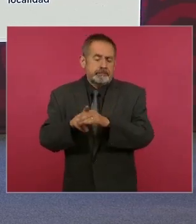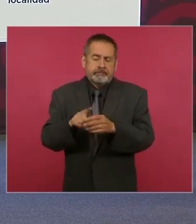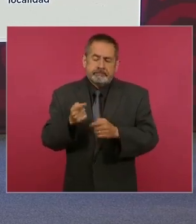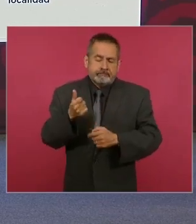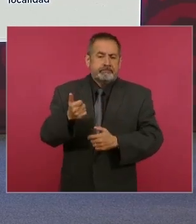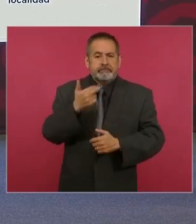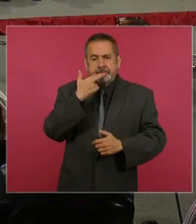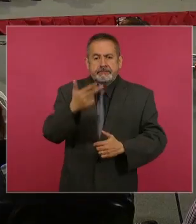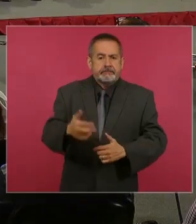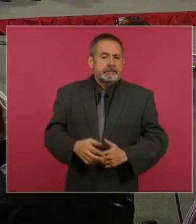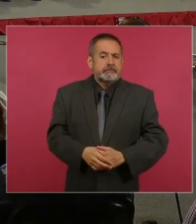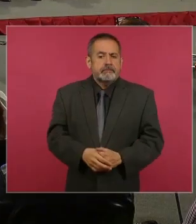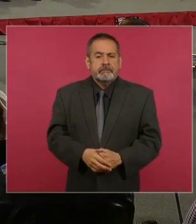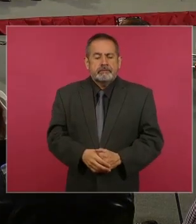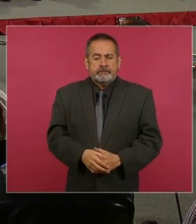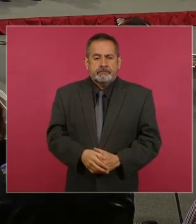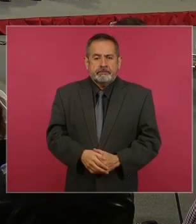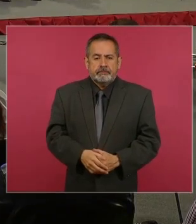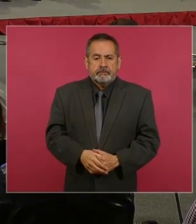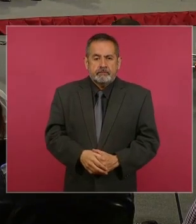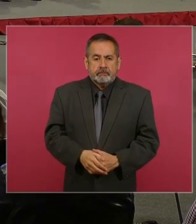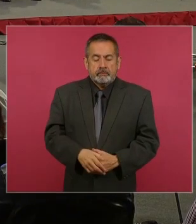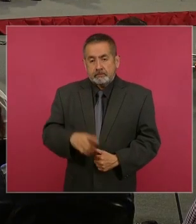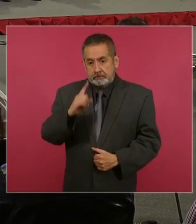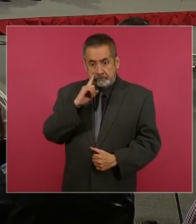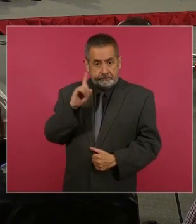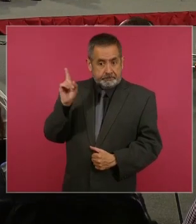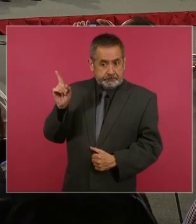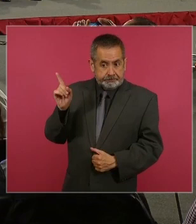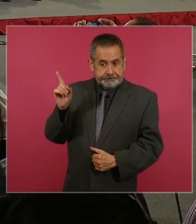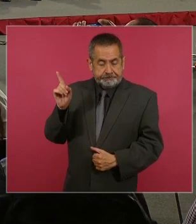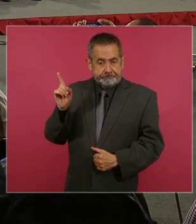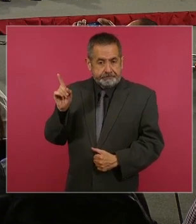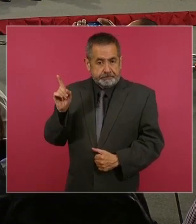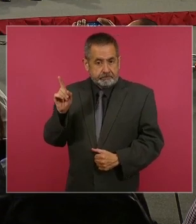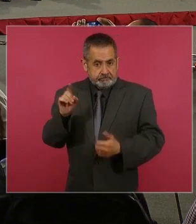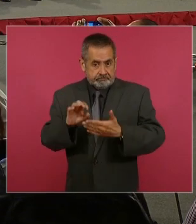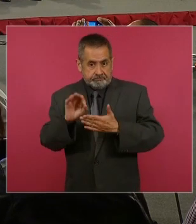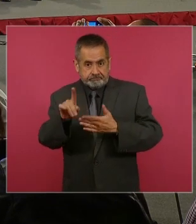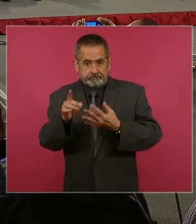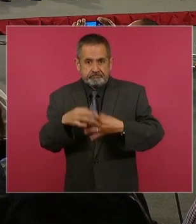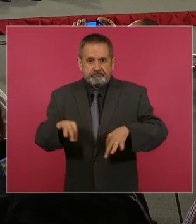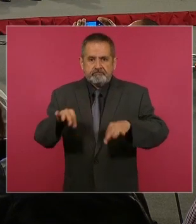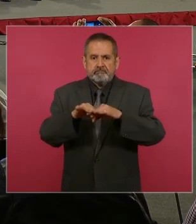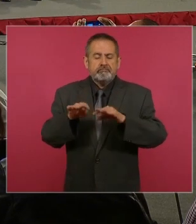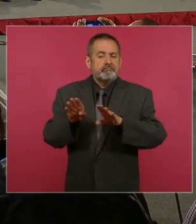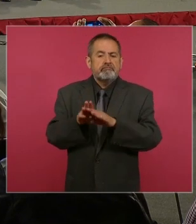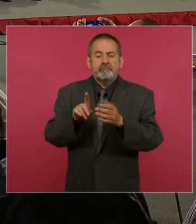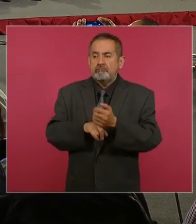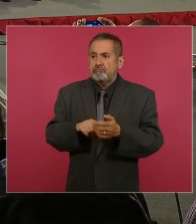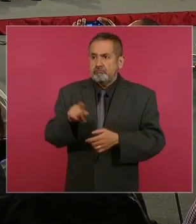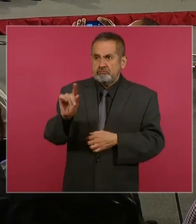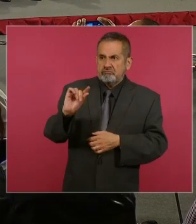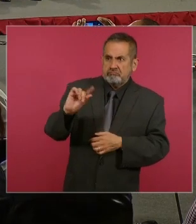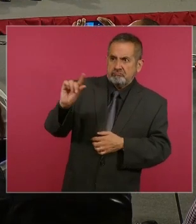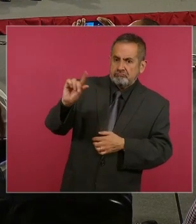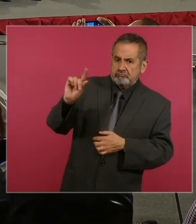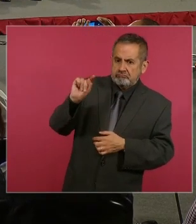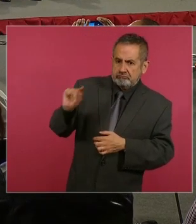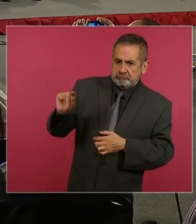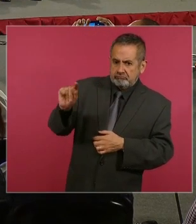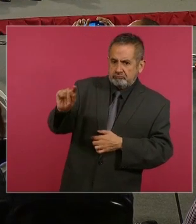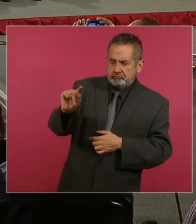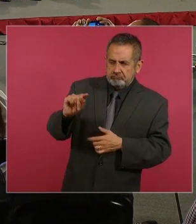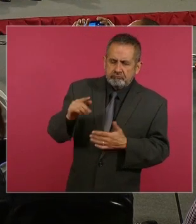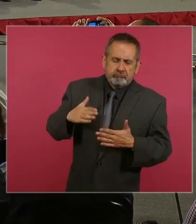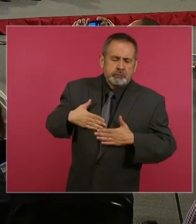personas. El que sigue, por favor. Aquí este dato es importante en tanto que la confianza en las autoridades de